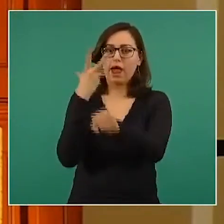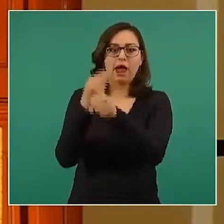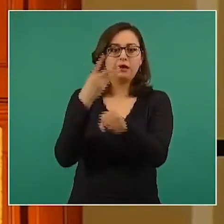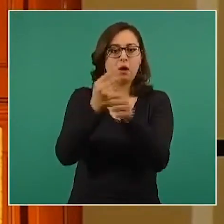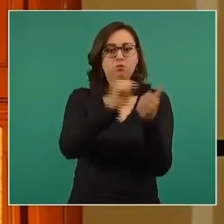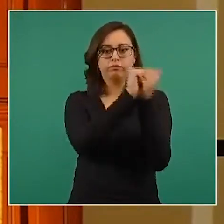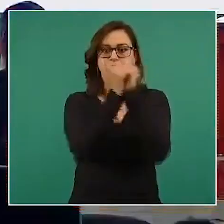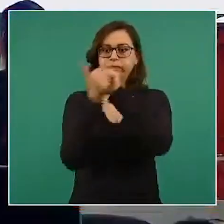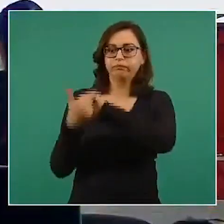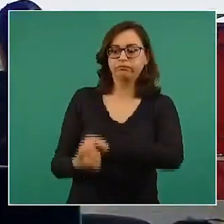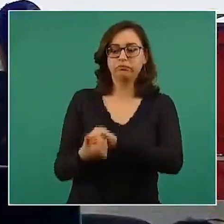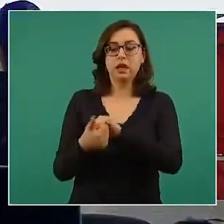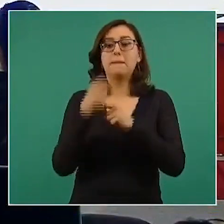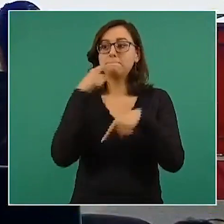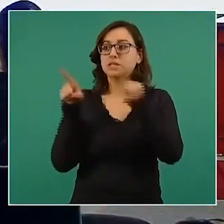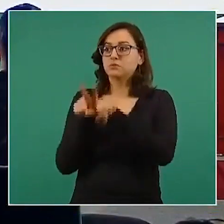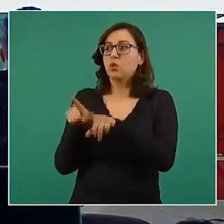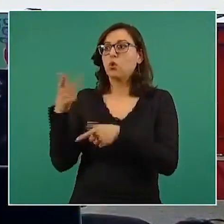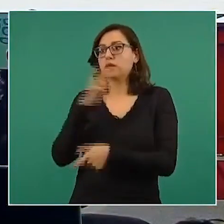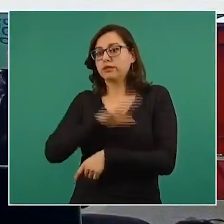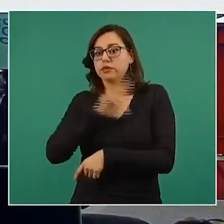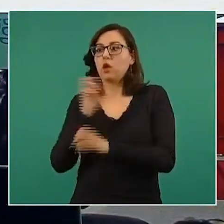unidades en comodato. La siguiente, por favor.